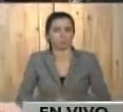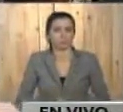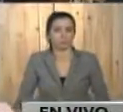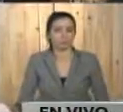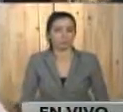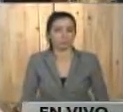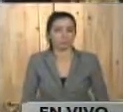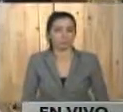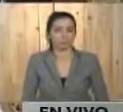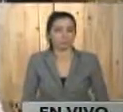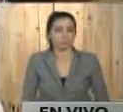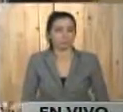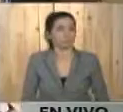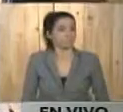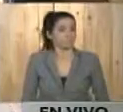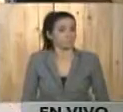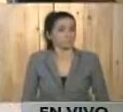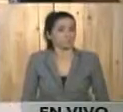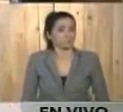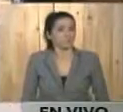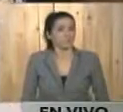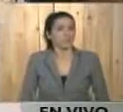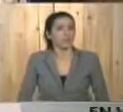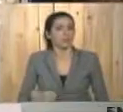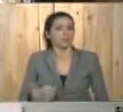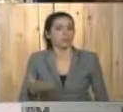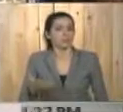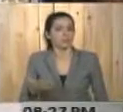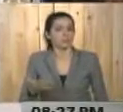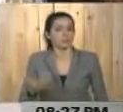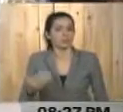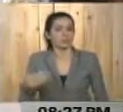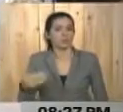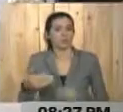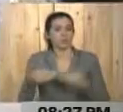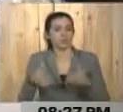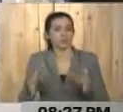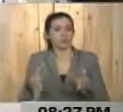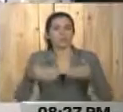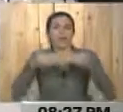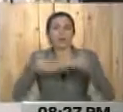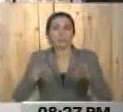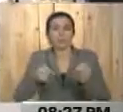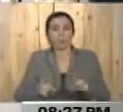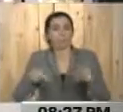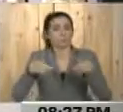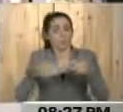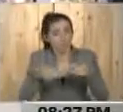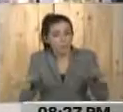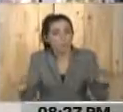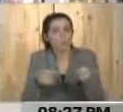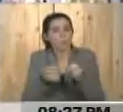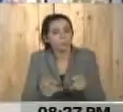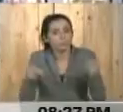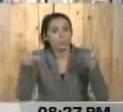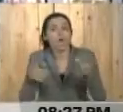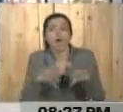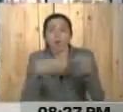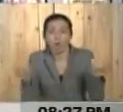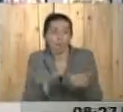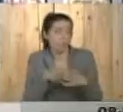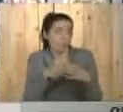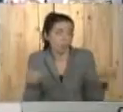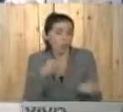¿cómo se dice? Antes se decía un correo electrónico. Hay que abrir una ventana para que todos los jóvenes que quieran estudiar